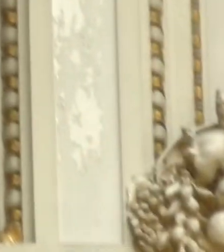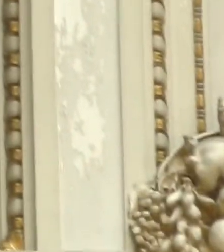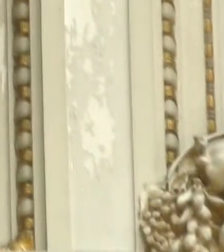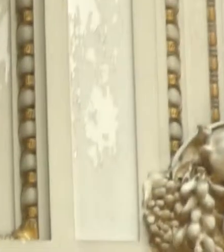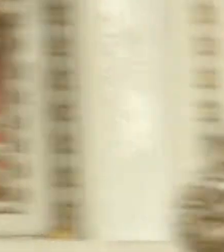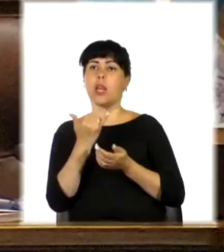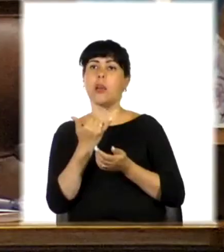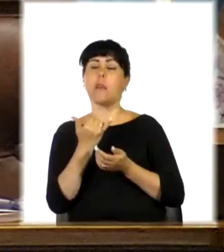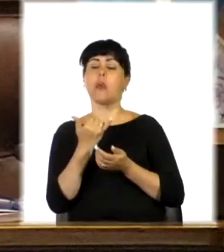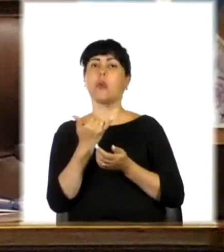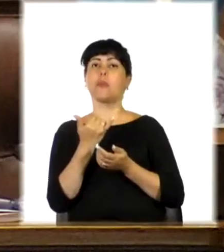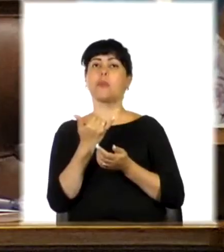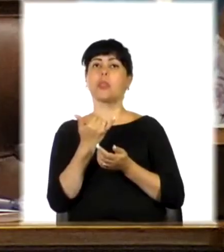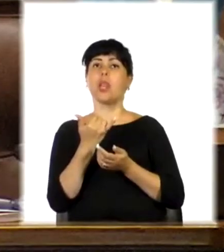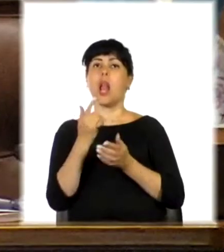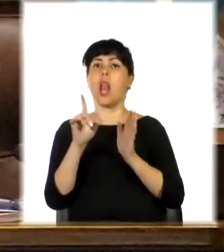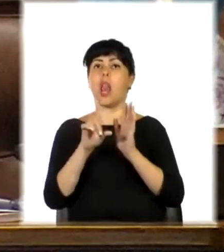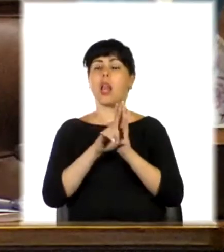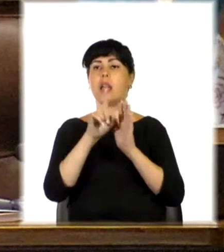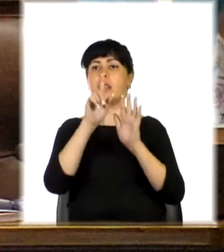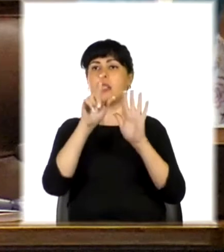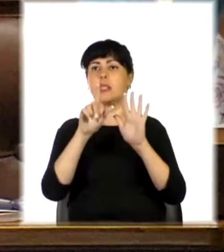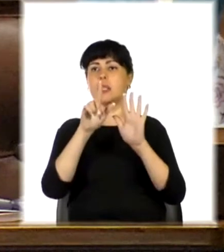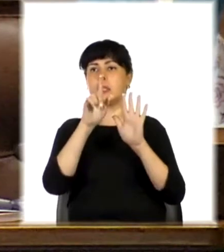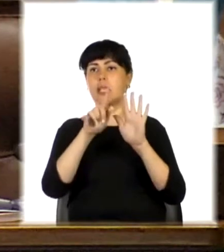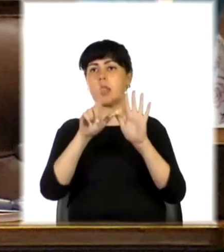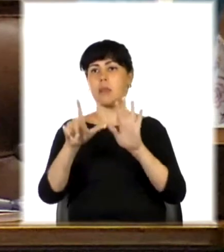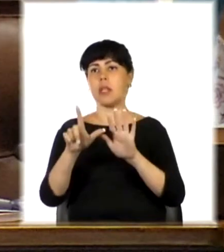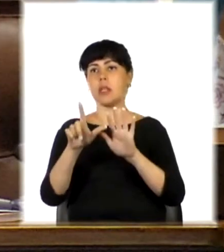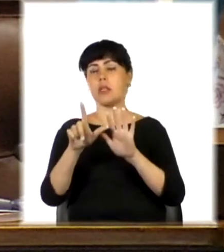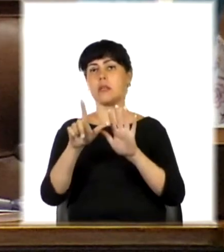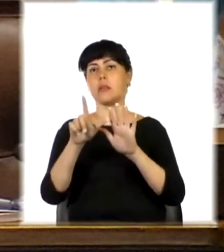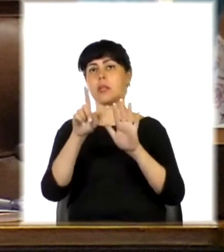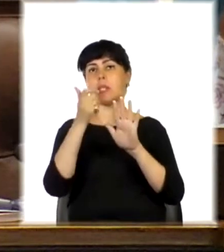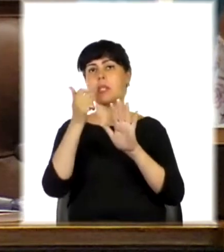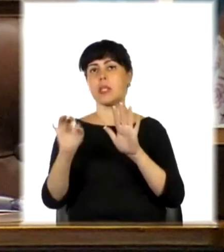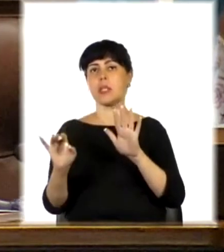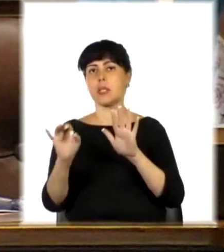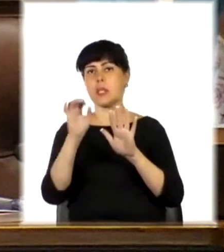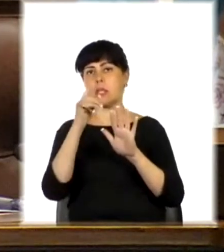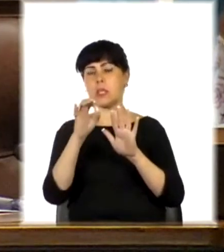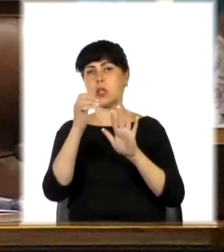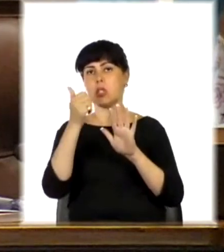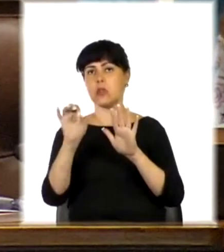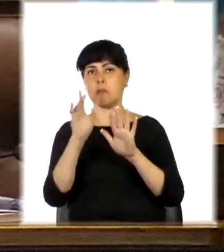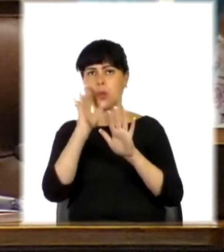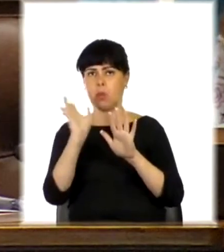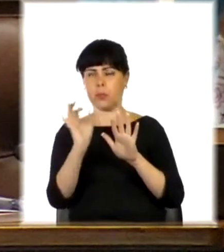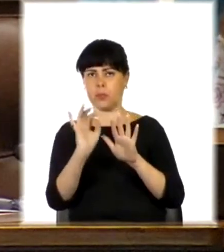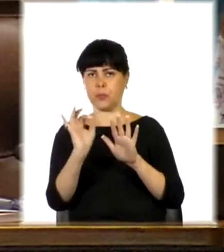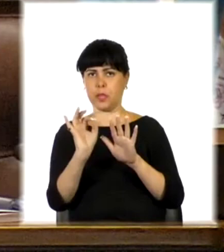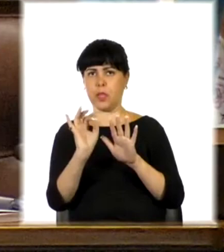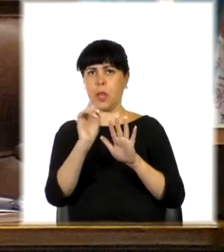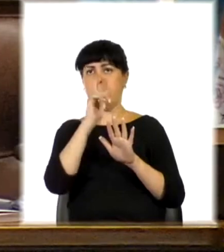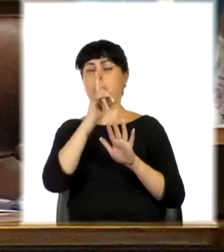por ejemplo la ley 17.060 del año 2000 perdón mil